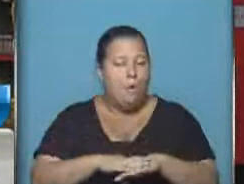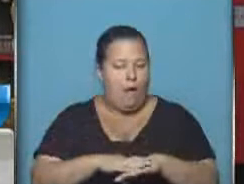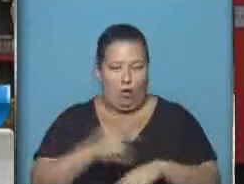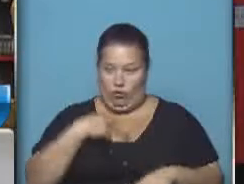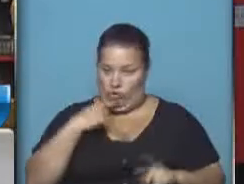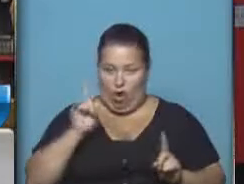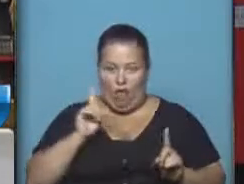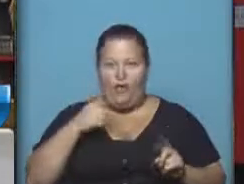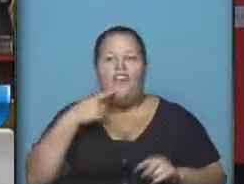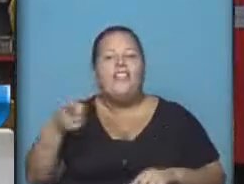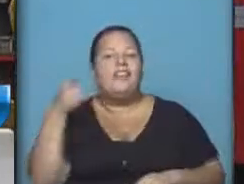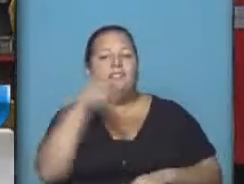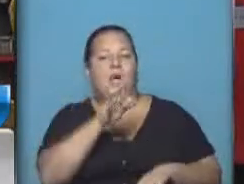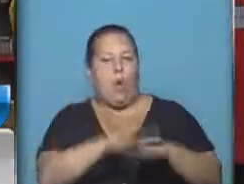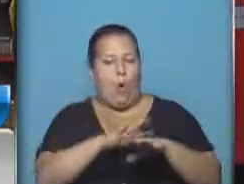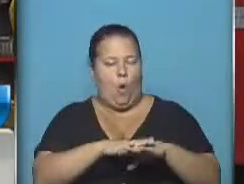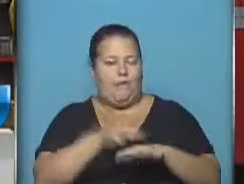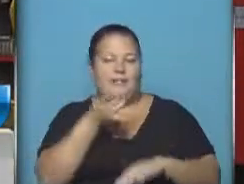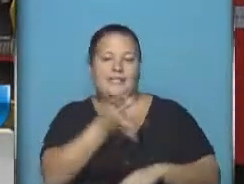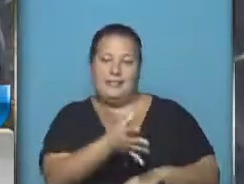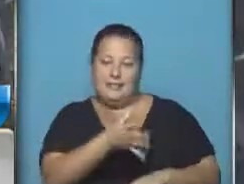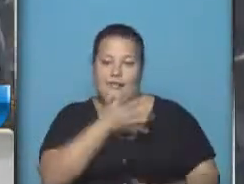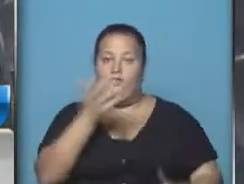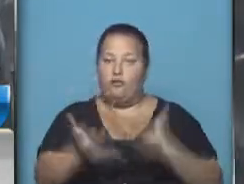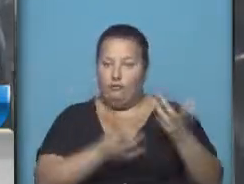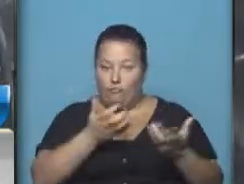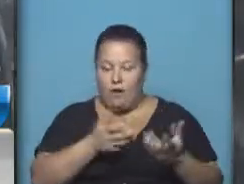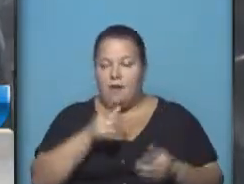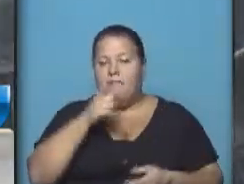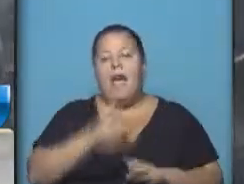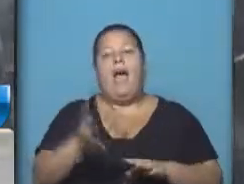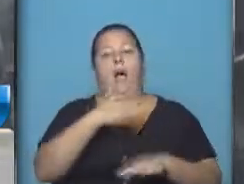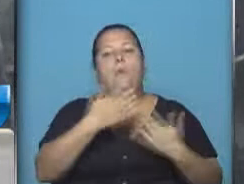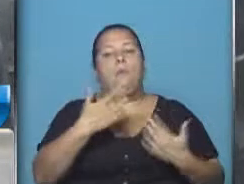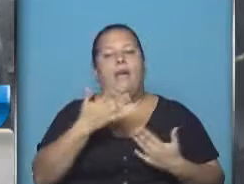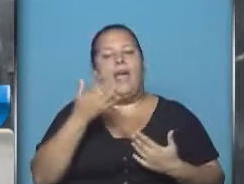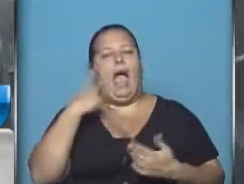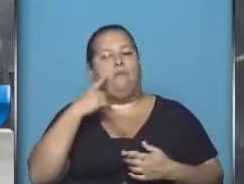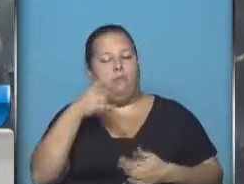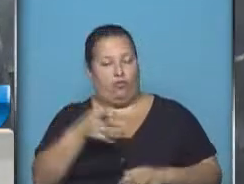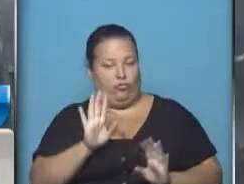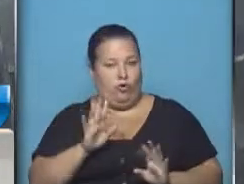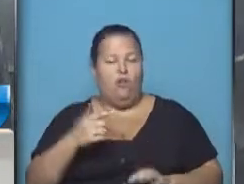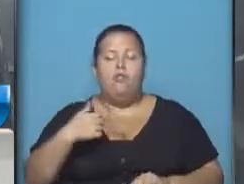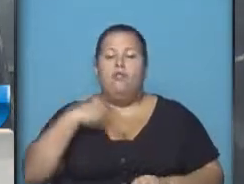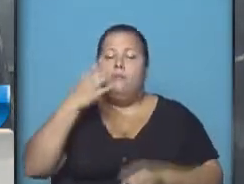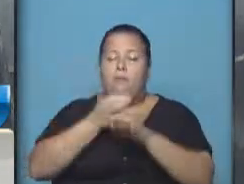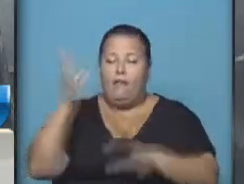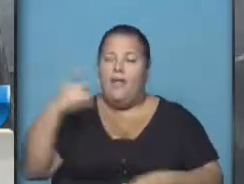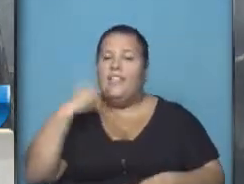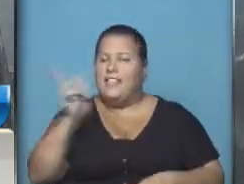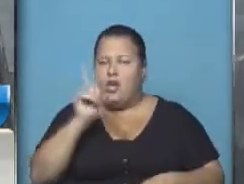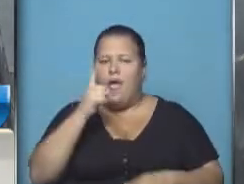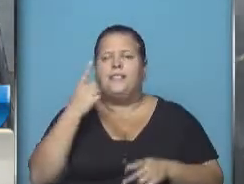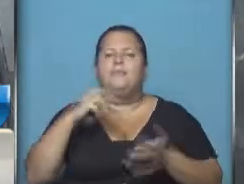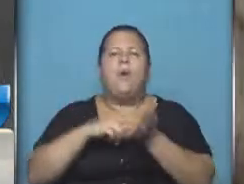digo yo, lo adjudican a un fenómeno de intencionalidad que presuntamente podría ser un sabotaje. Entonces digo, los especialistas están diciendo que no fue un problema de